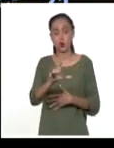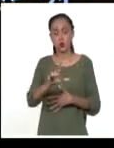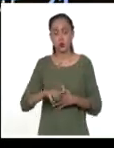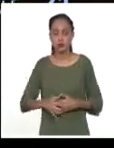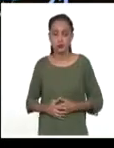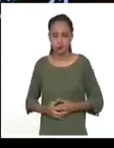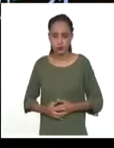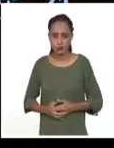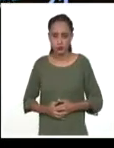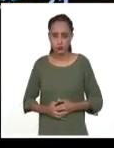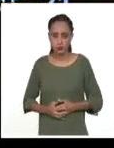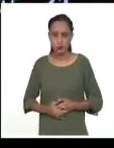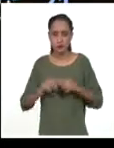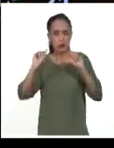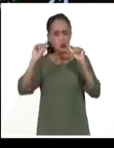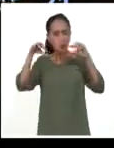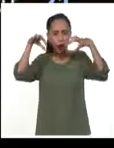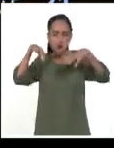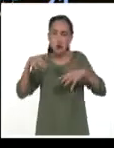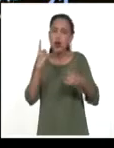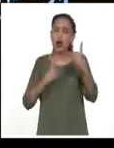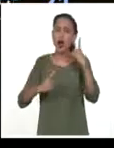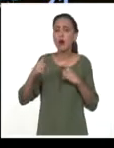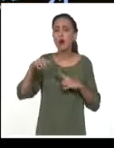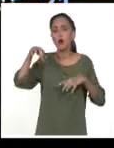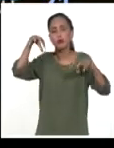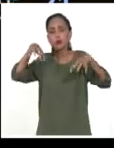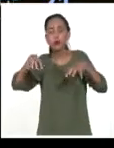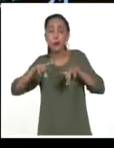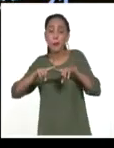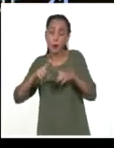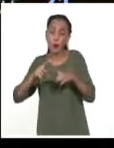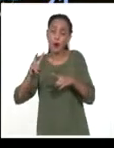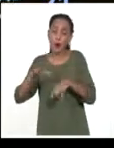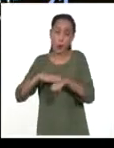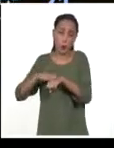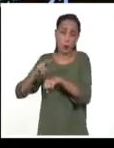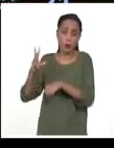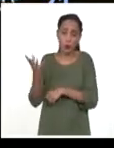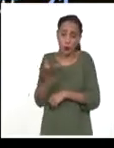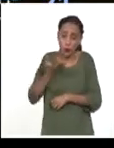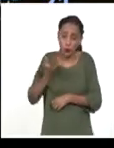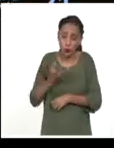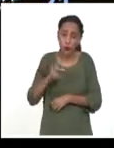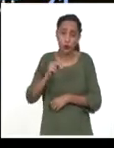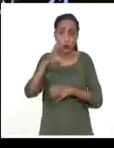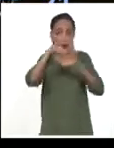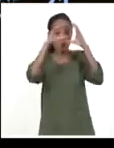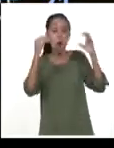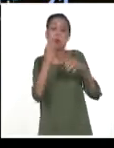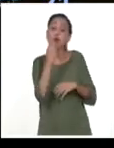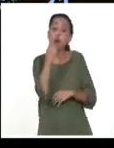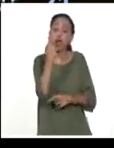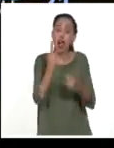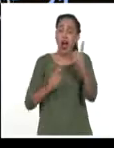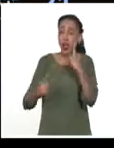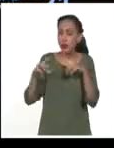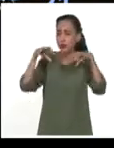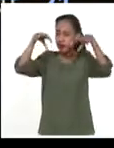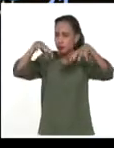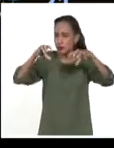muy poca lluvia, algún chubasco aislado porque se imponen vientos del nordeste al este y estos nublados pueden dar algún chubasco